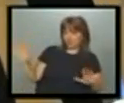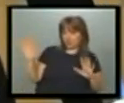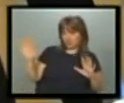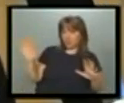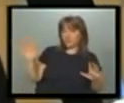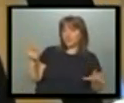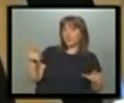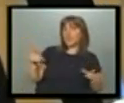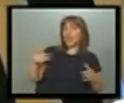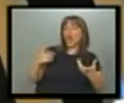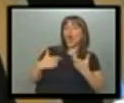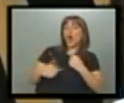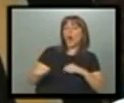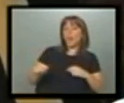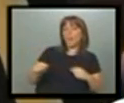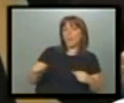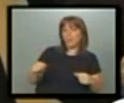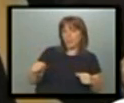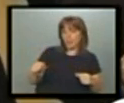por 1 millón lo que valía